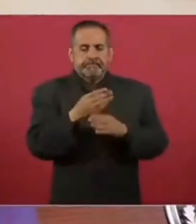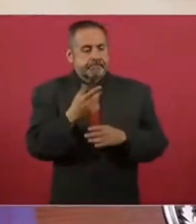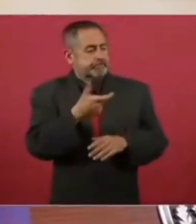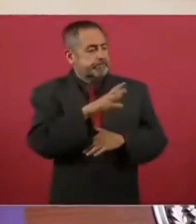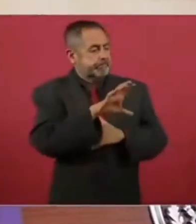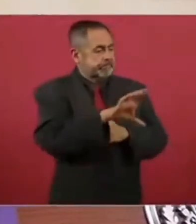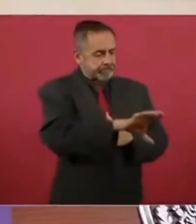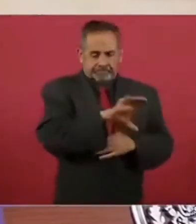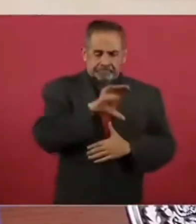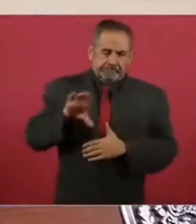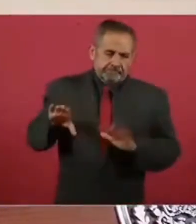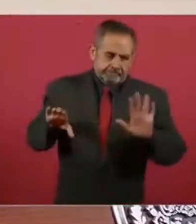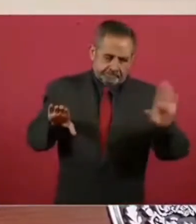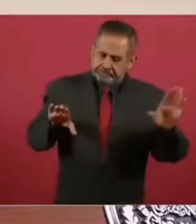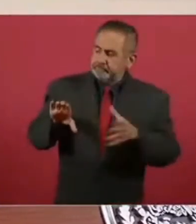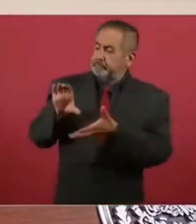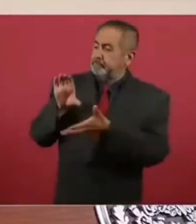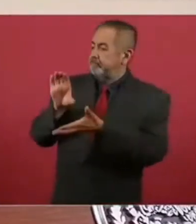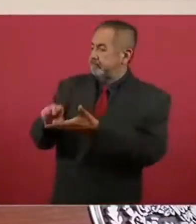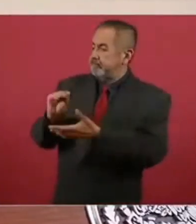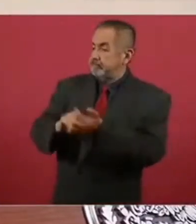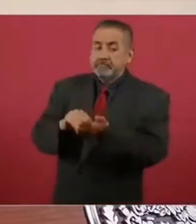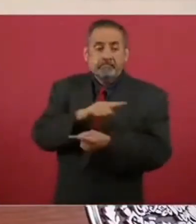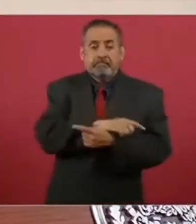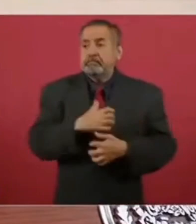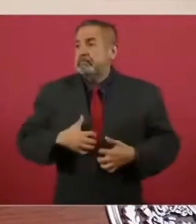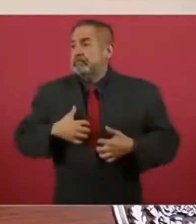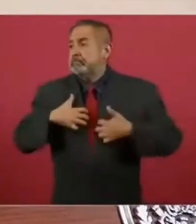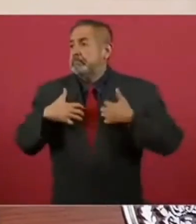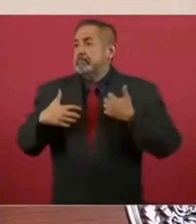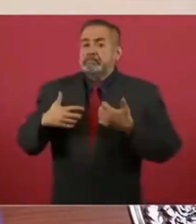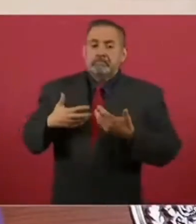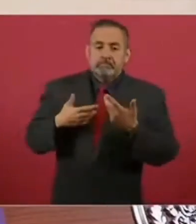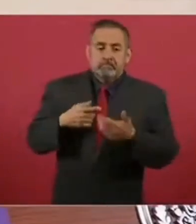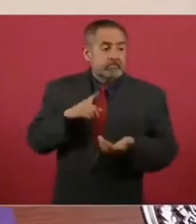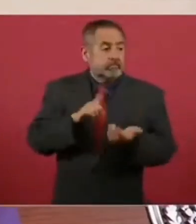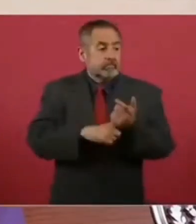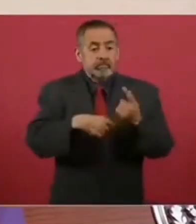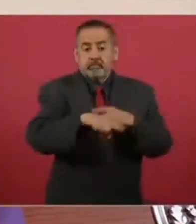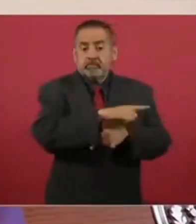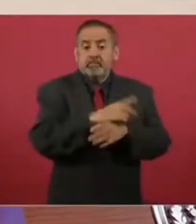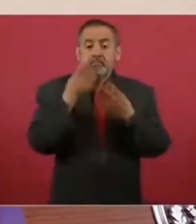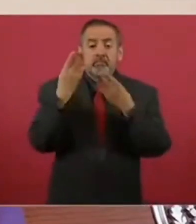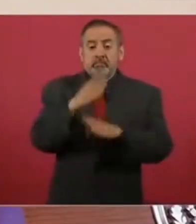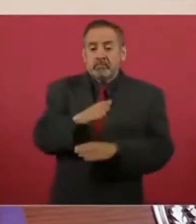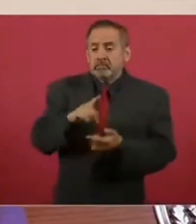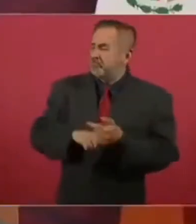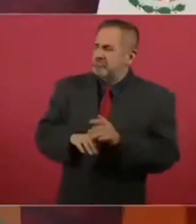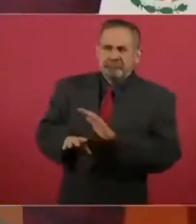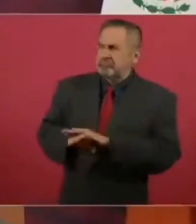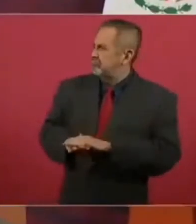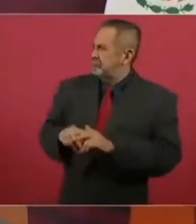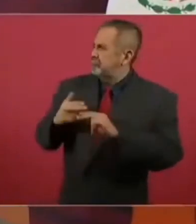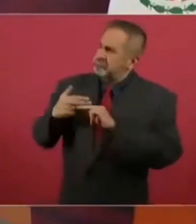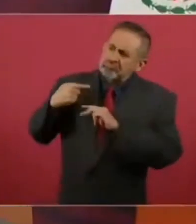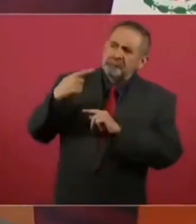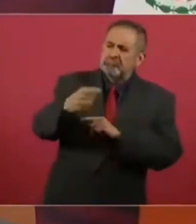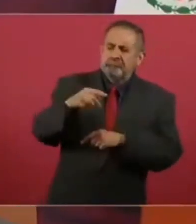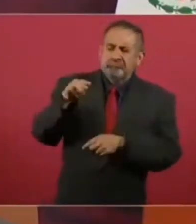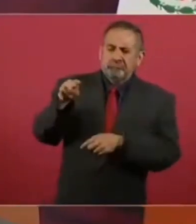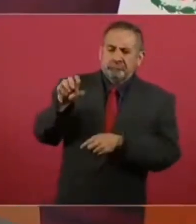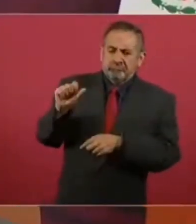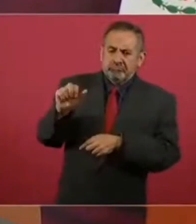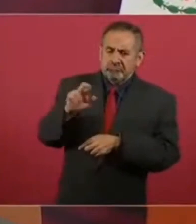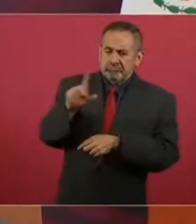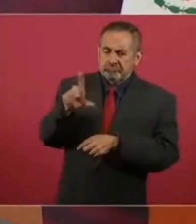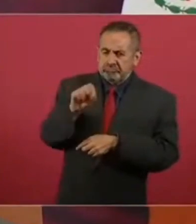siempre hay problemas. Tuvieron bancos que dijeron, hasta marzo te damos el